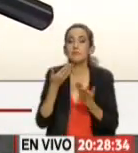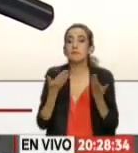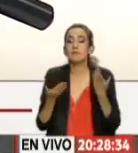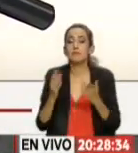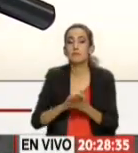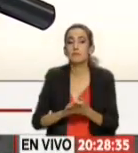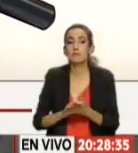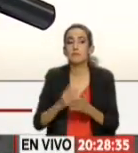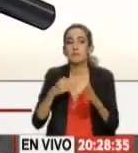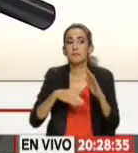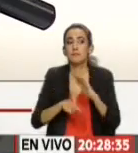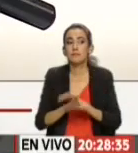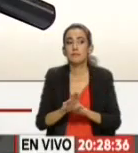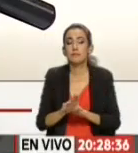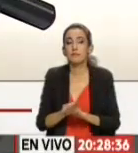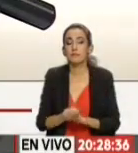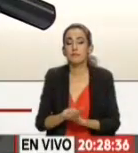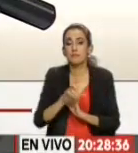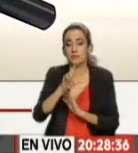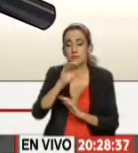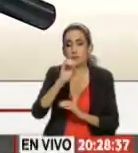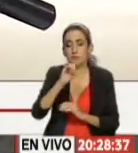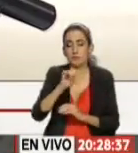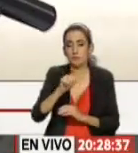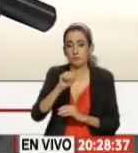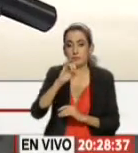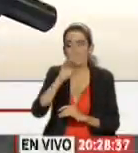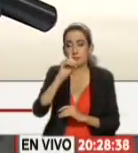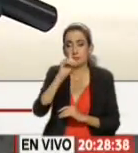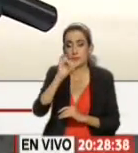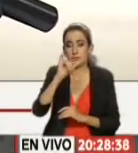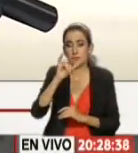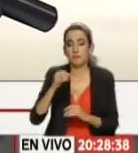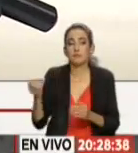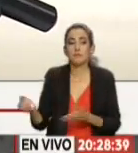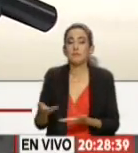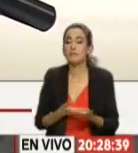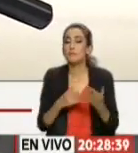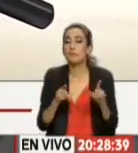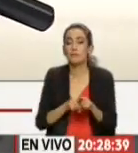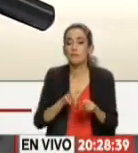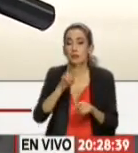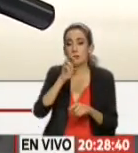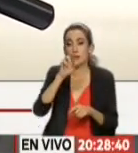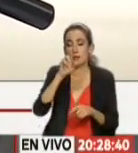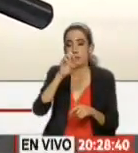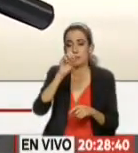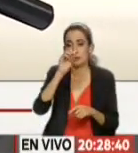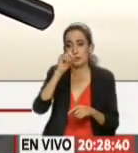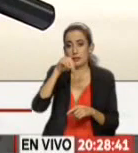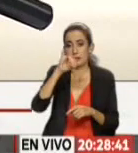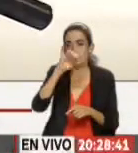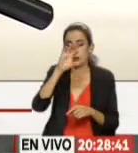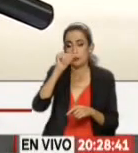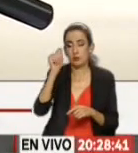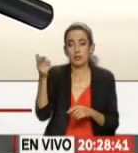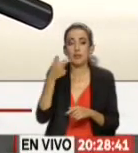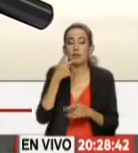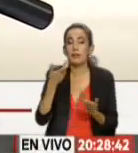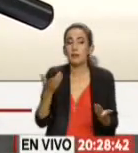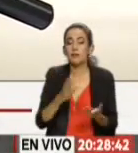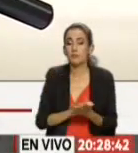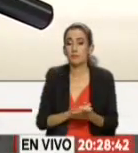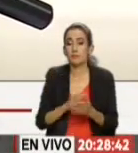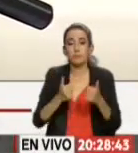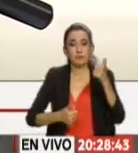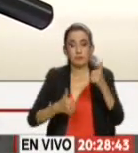de la postulante Lady Diana Salazar Méndez. Y de la ciudadana Verónica del Carmen Larrea Váscones, en contra del